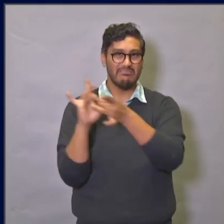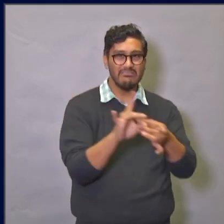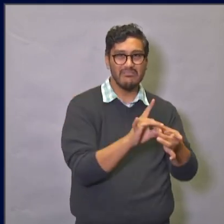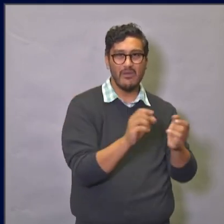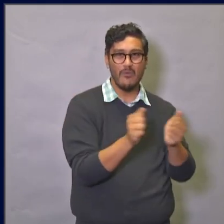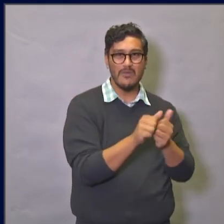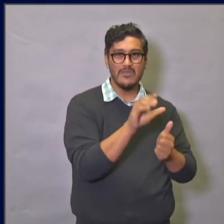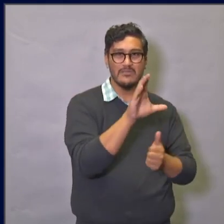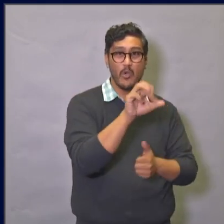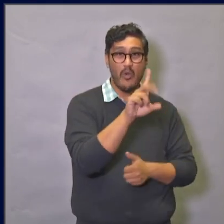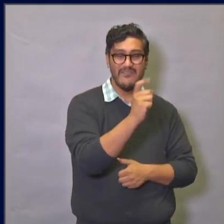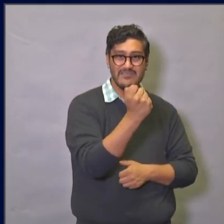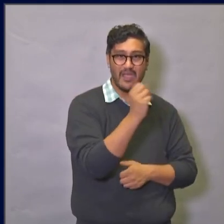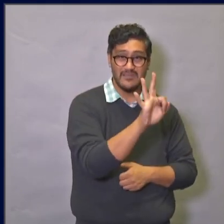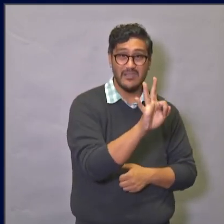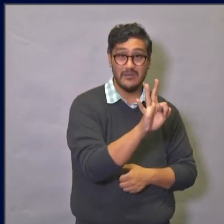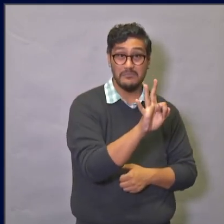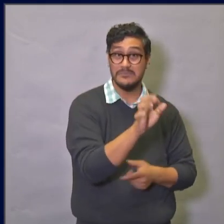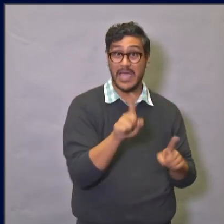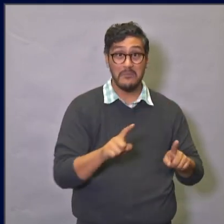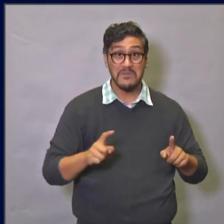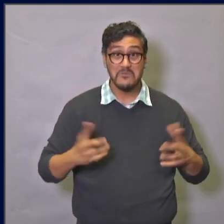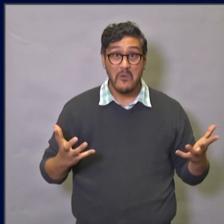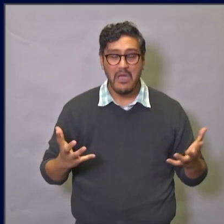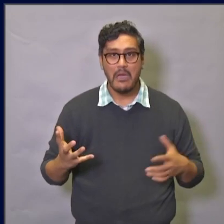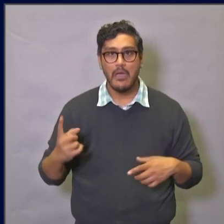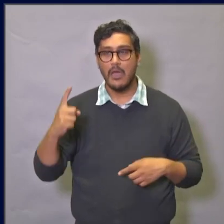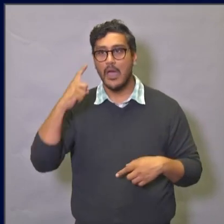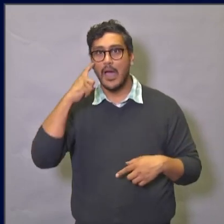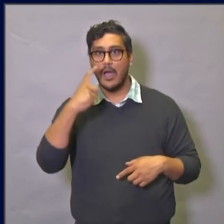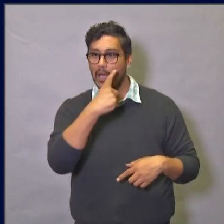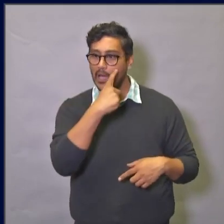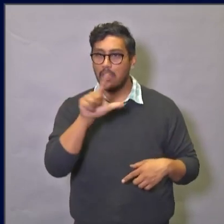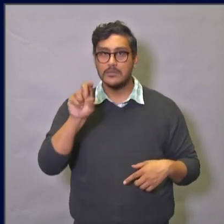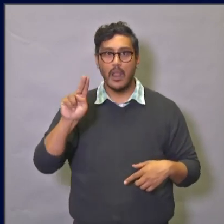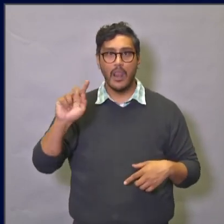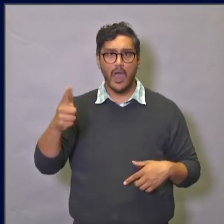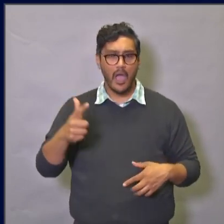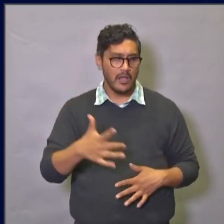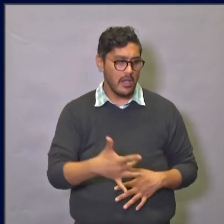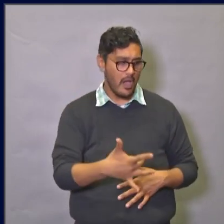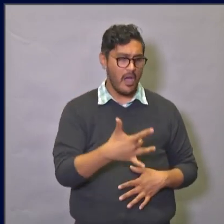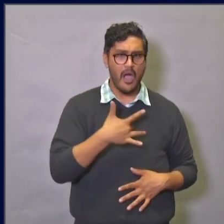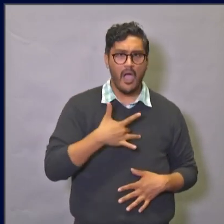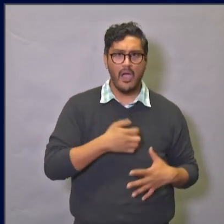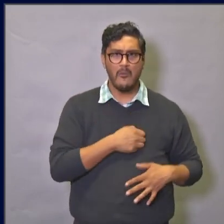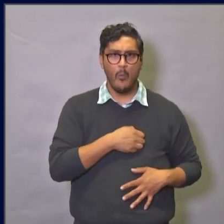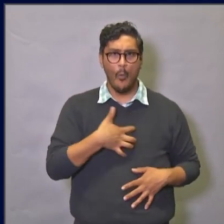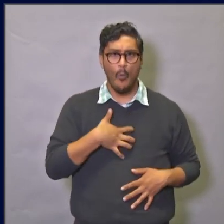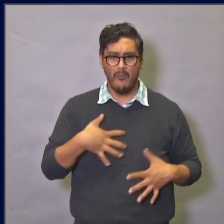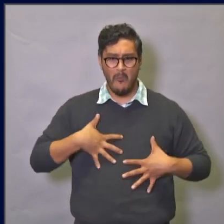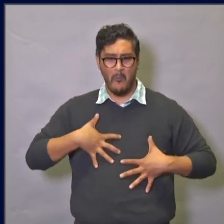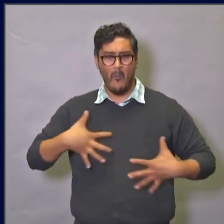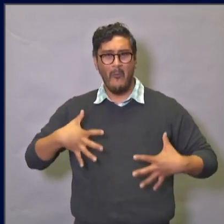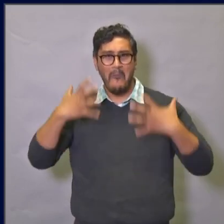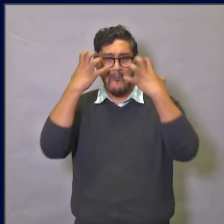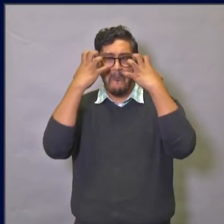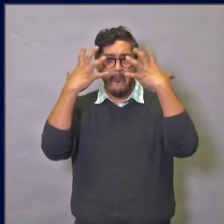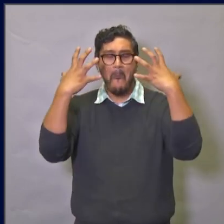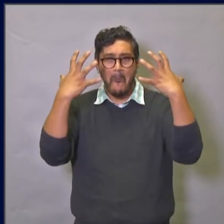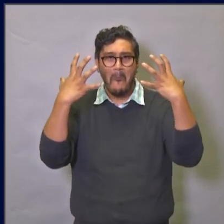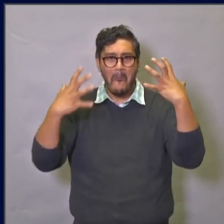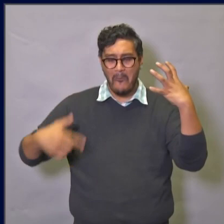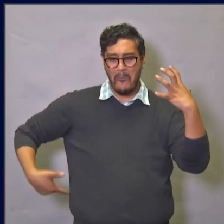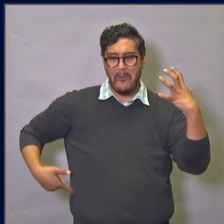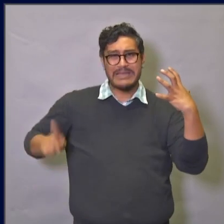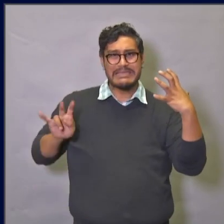la que diferentes partes del cuerpo pueden inflamarse, incluidos el corazón, los pulmones, los riñones,